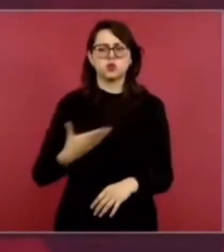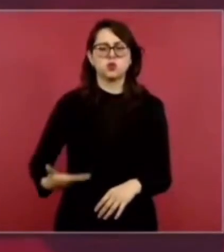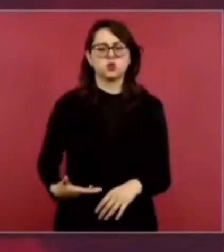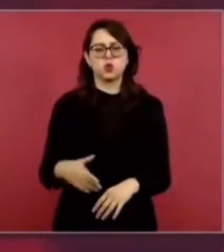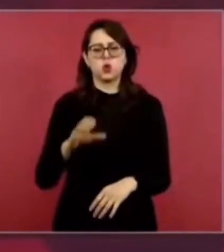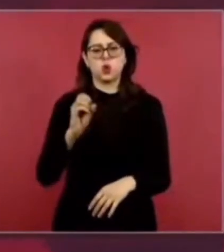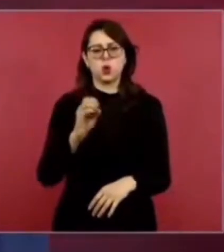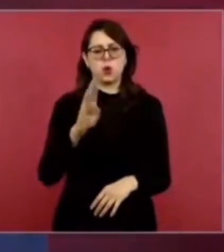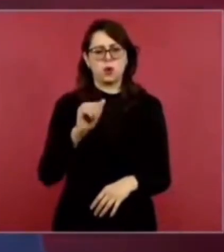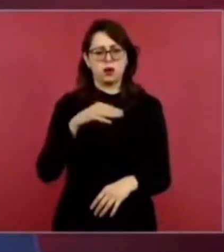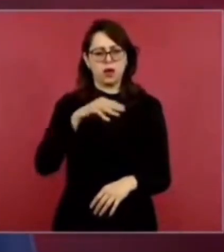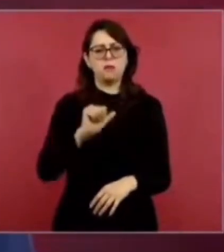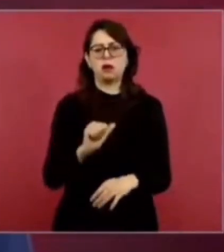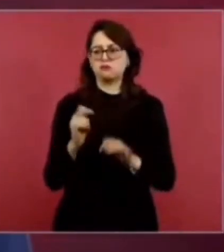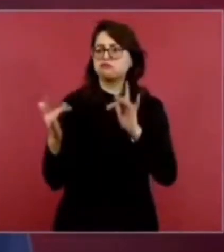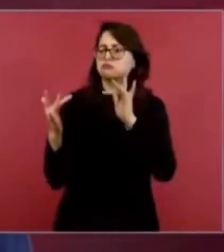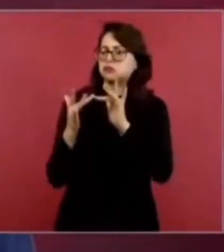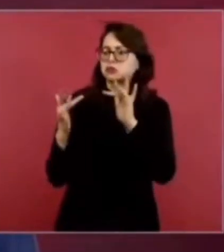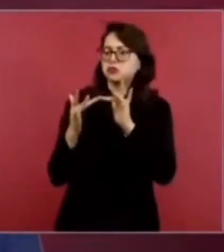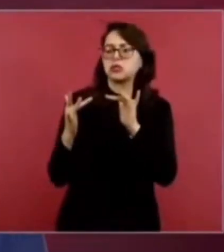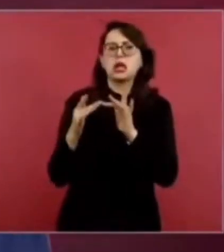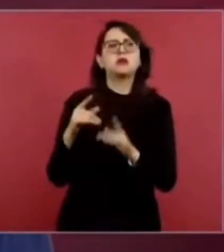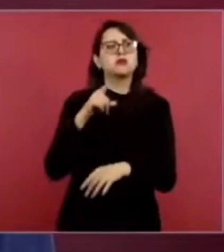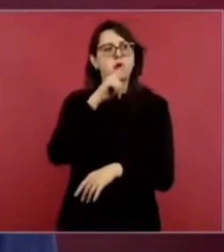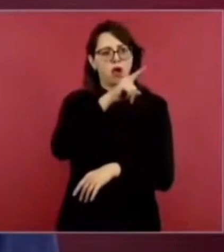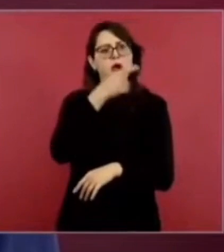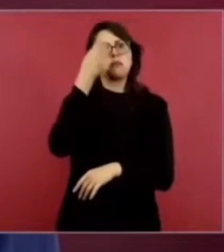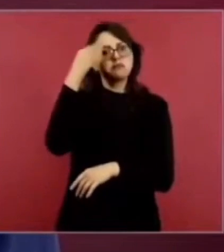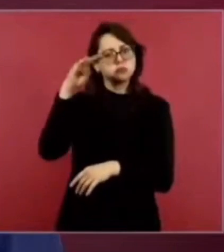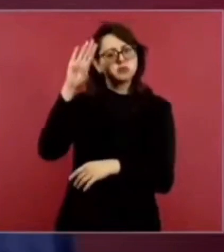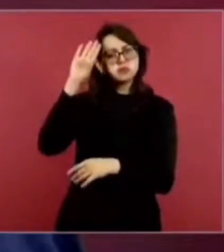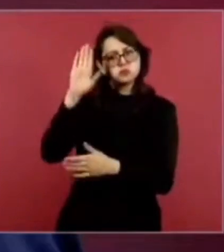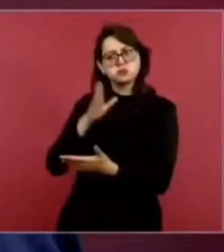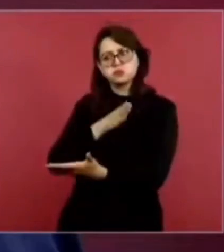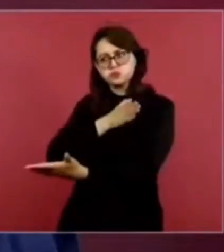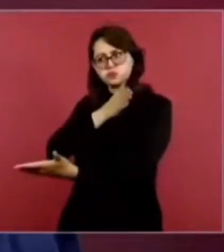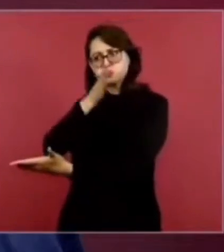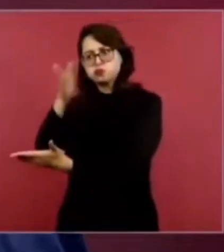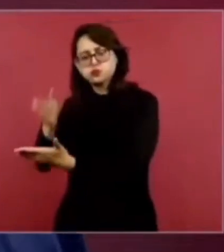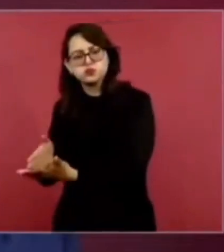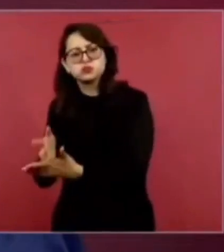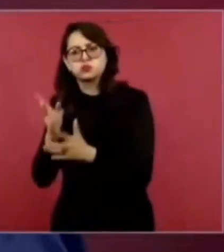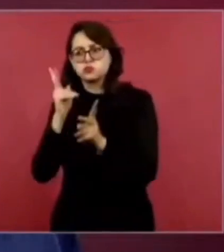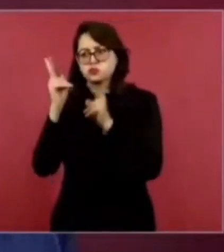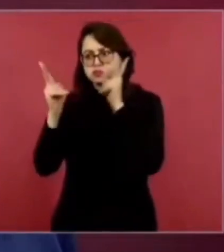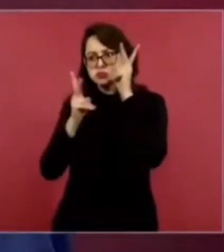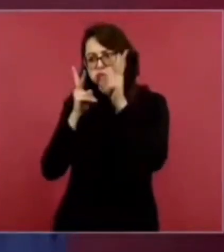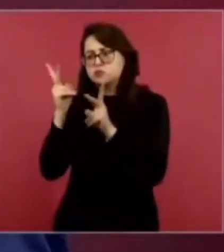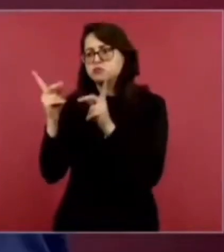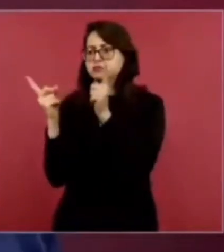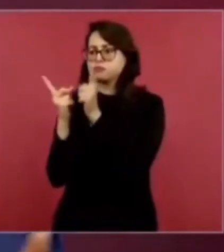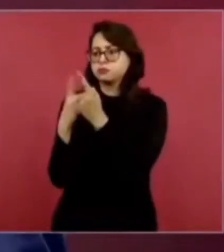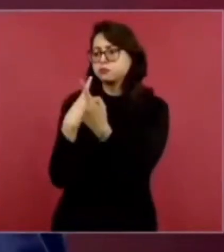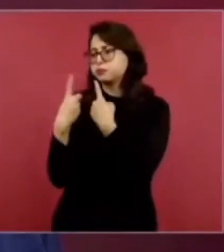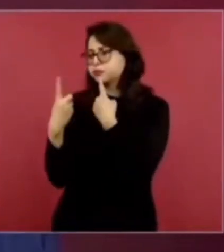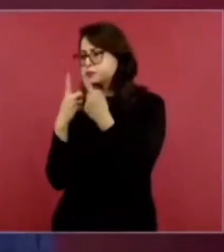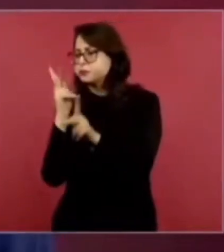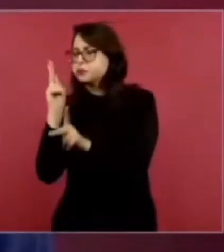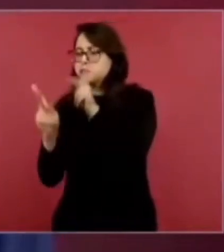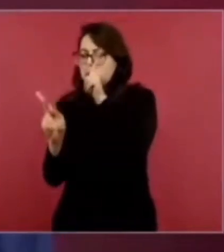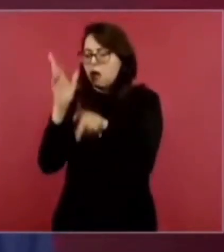hasta visitó La Habana y se quitaron